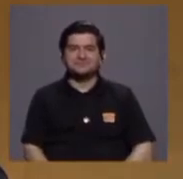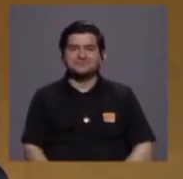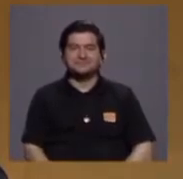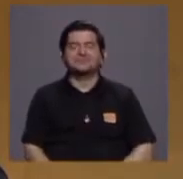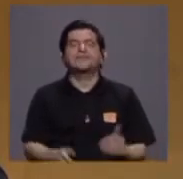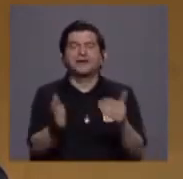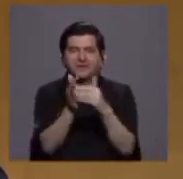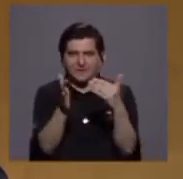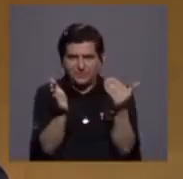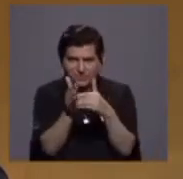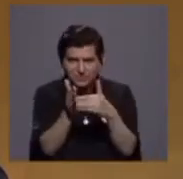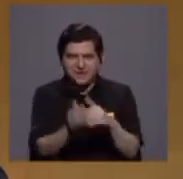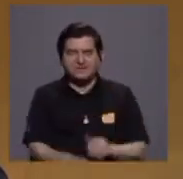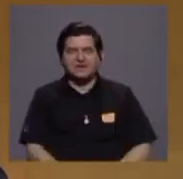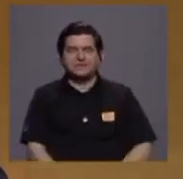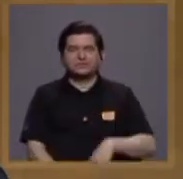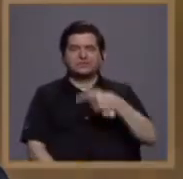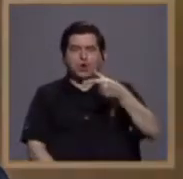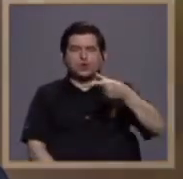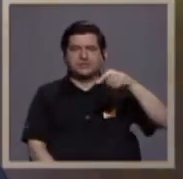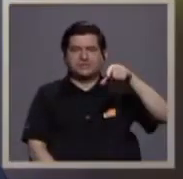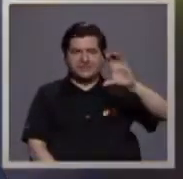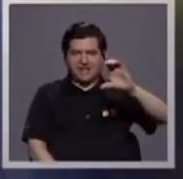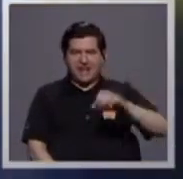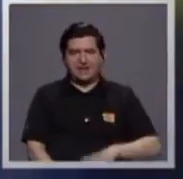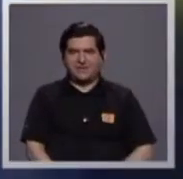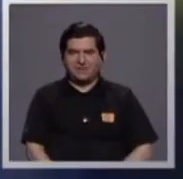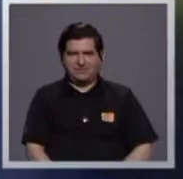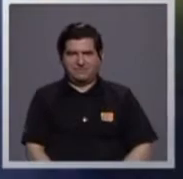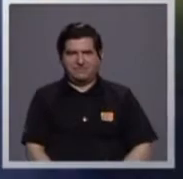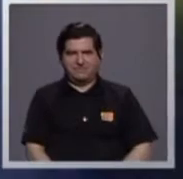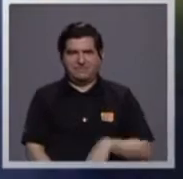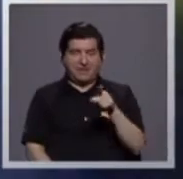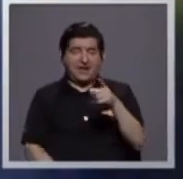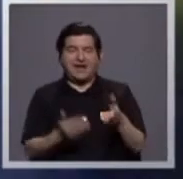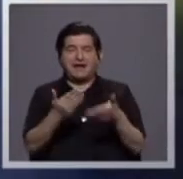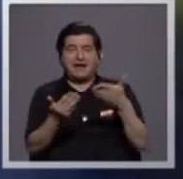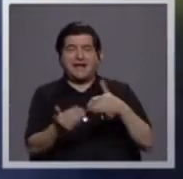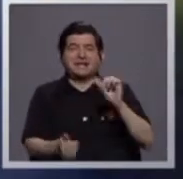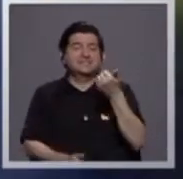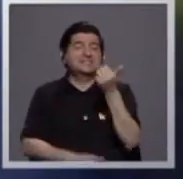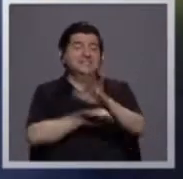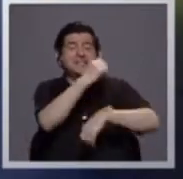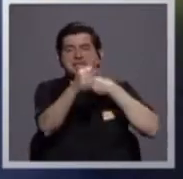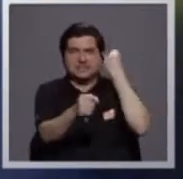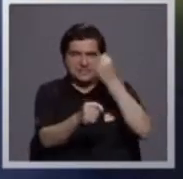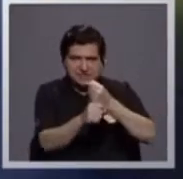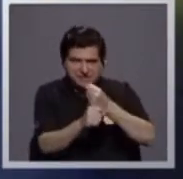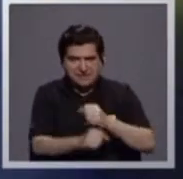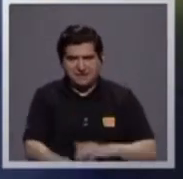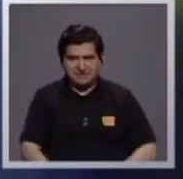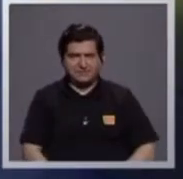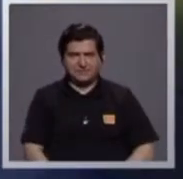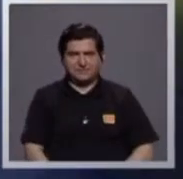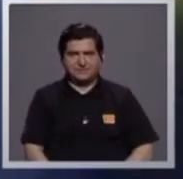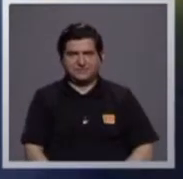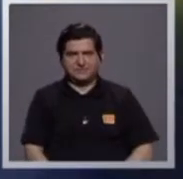De nuevo, Gonzalo Castañeda, que duró cerca de 15 años